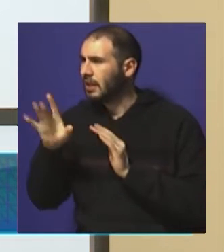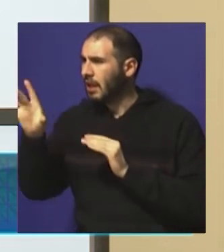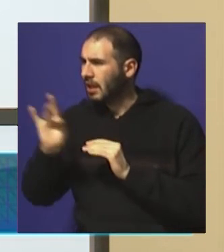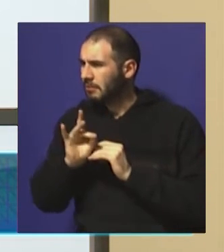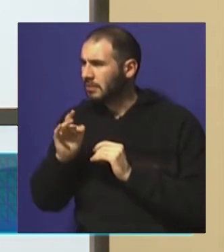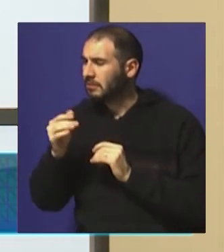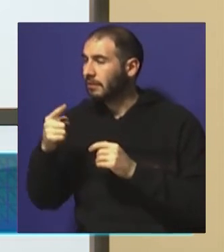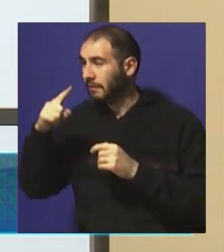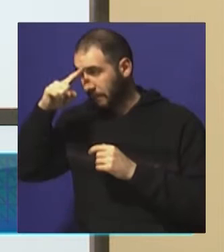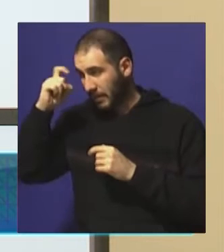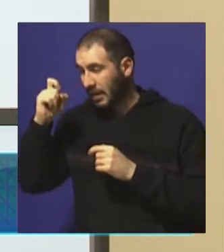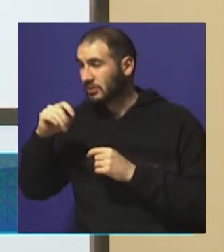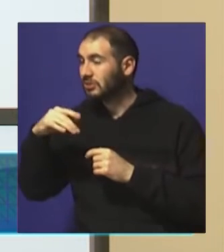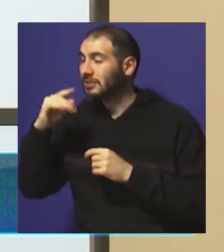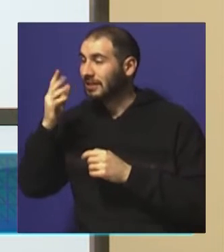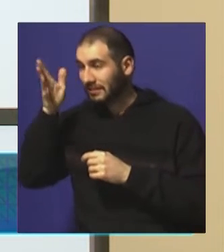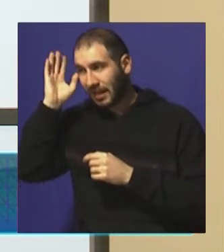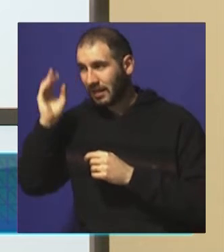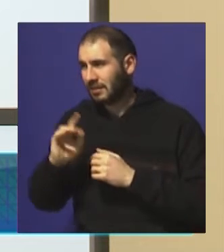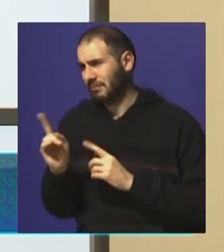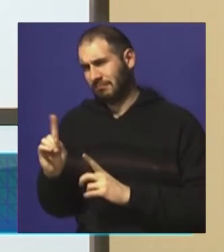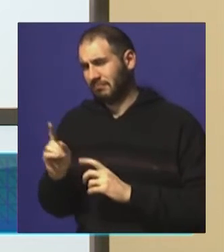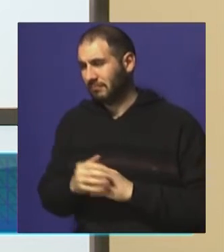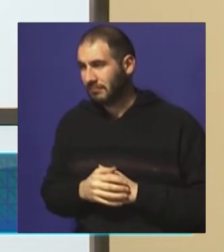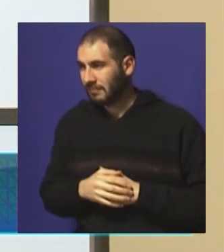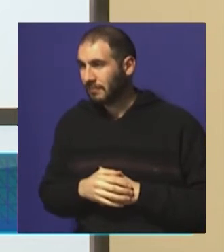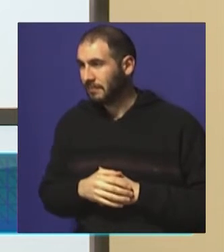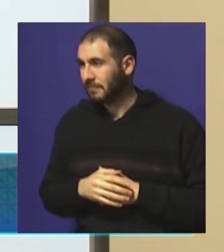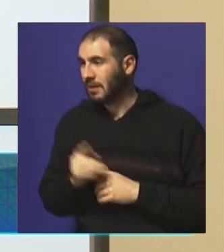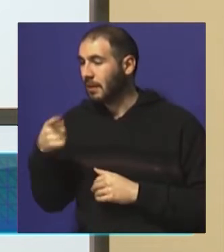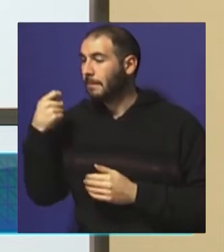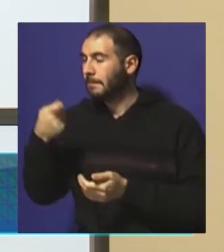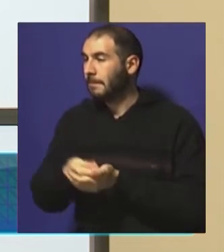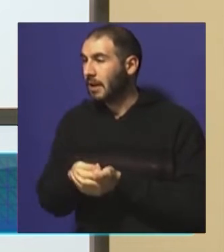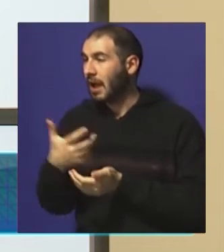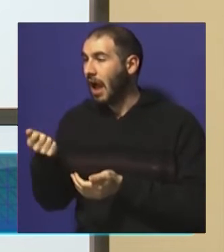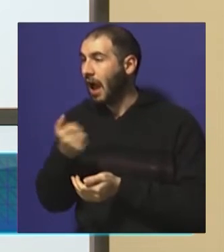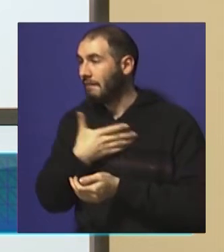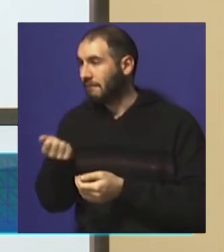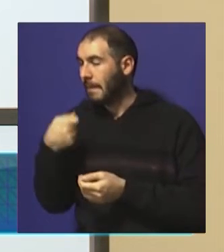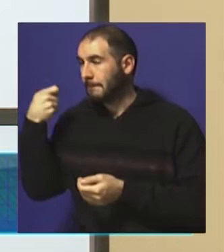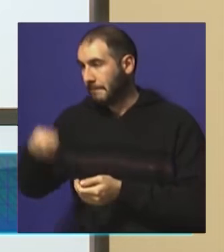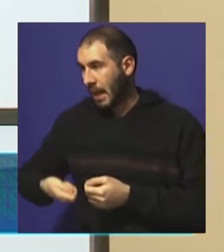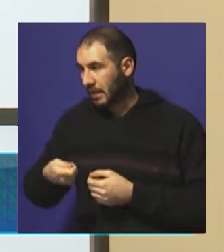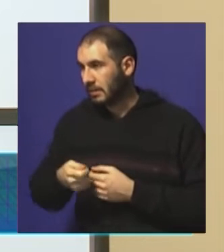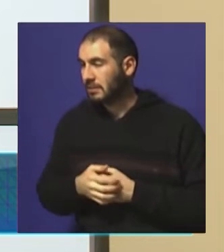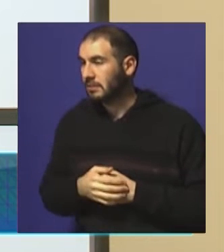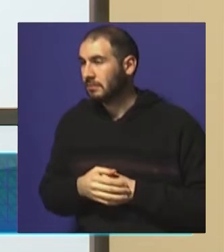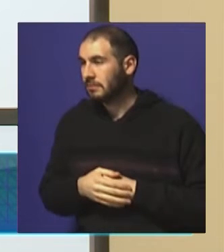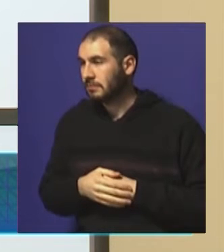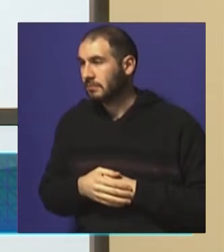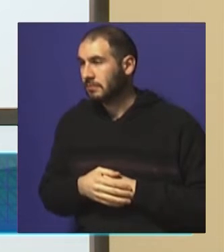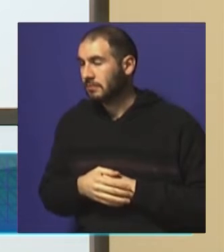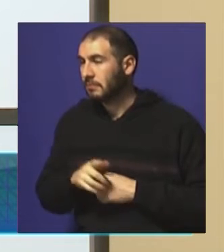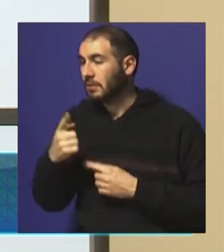de la Federación Italiana. No, fue pagada desde la AFA, fue otro grotesco, y